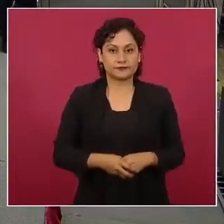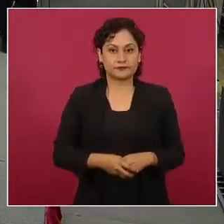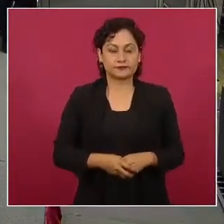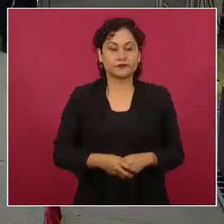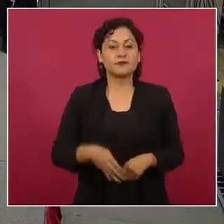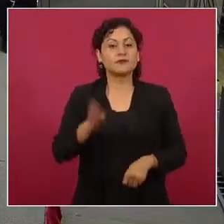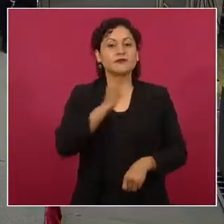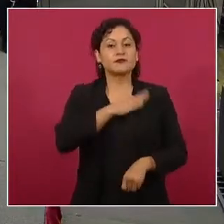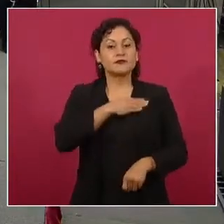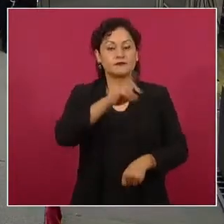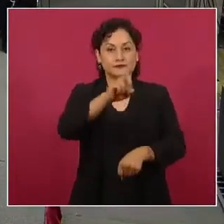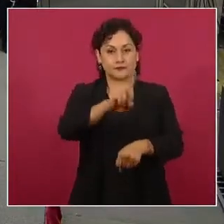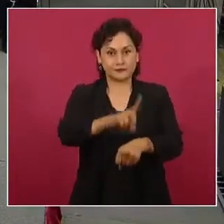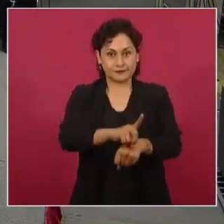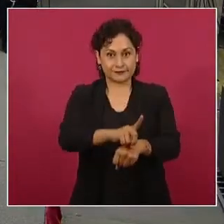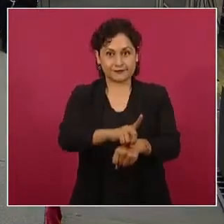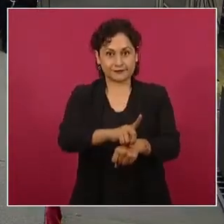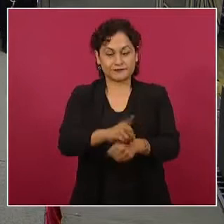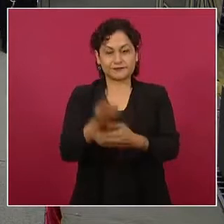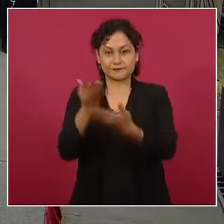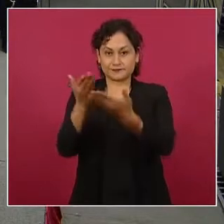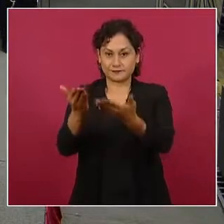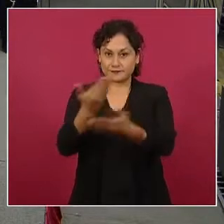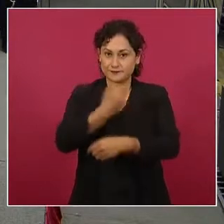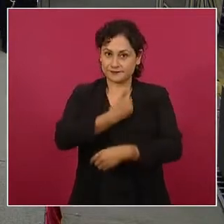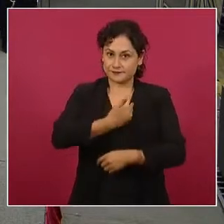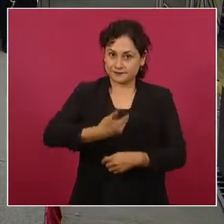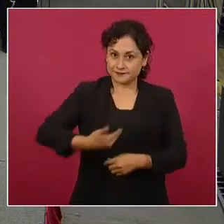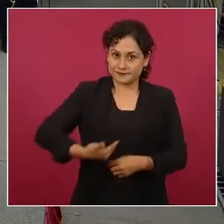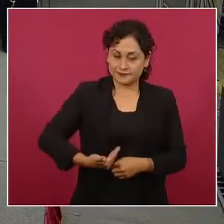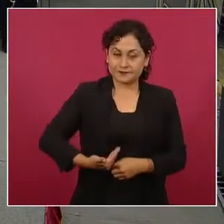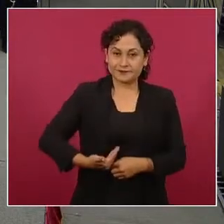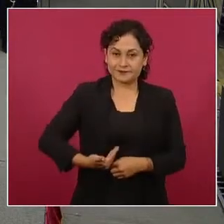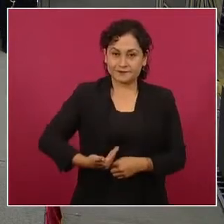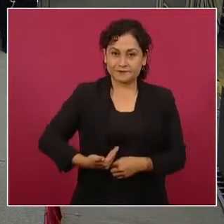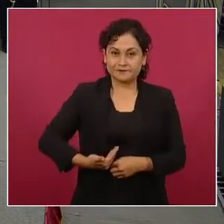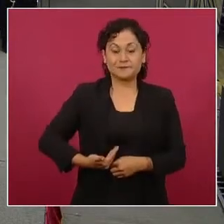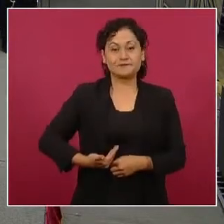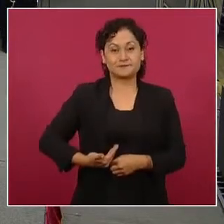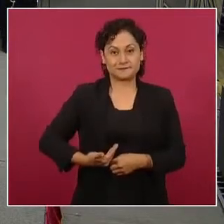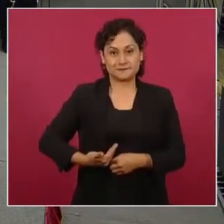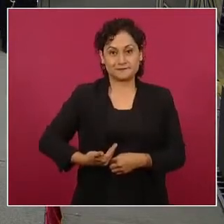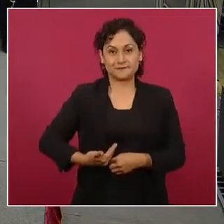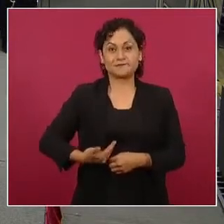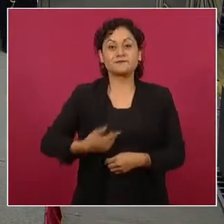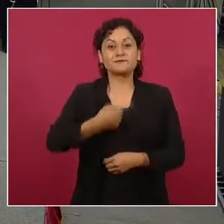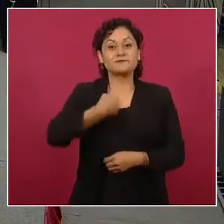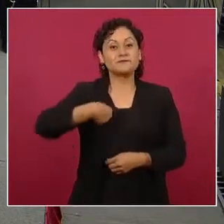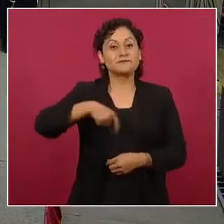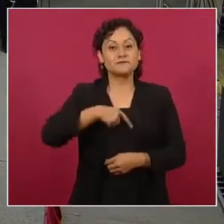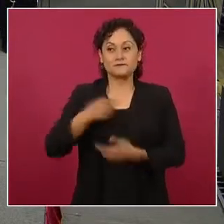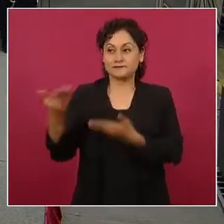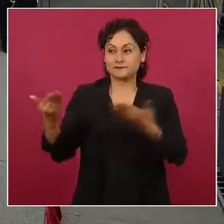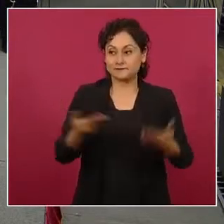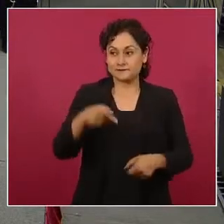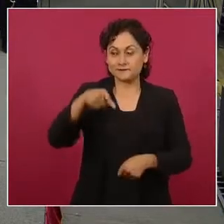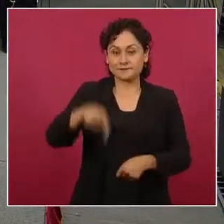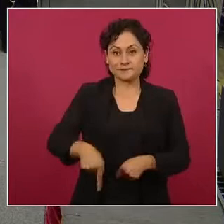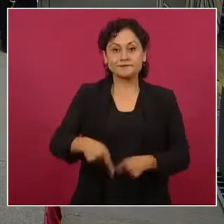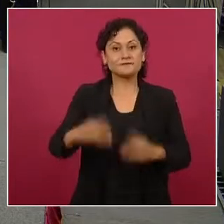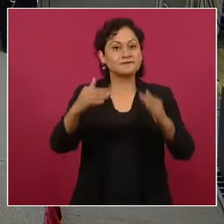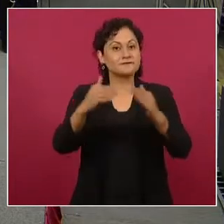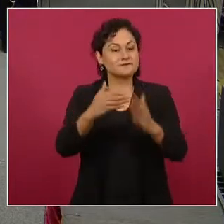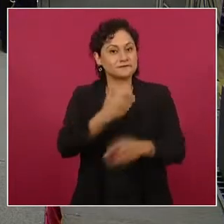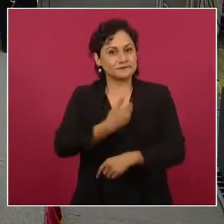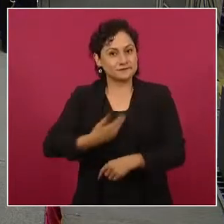Muy buenos días, señor presidente. Gracias por recibirnos aquí en Palacio Nacional. Es un